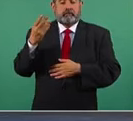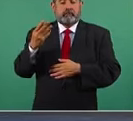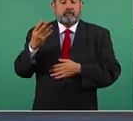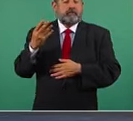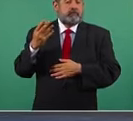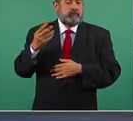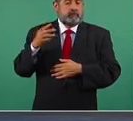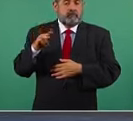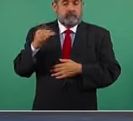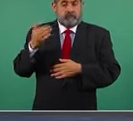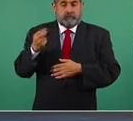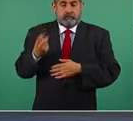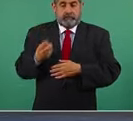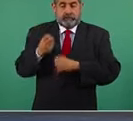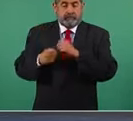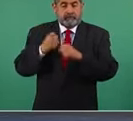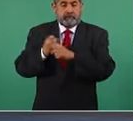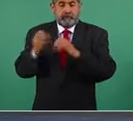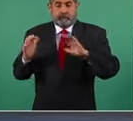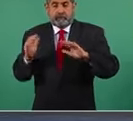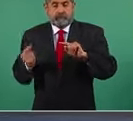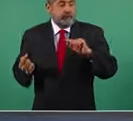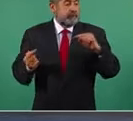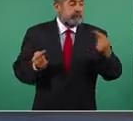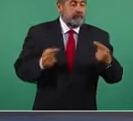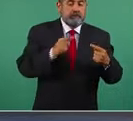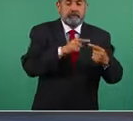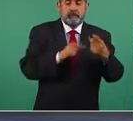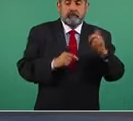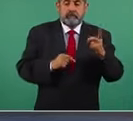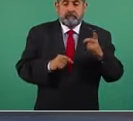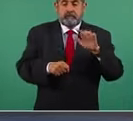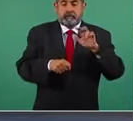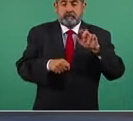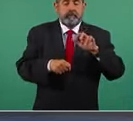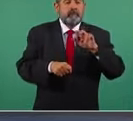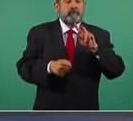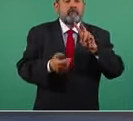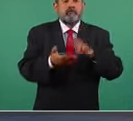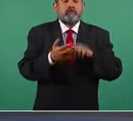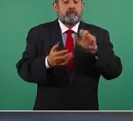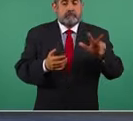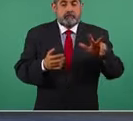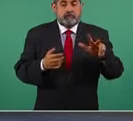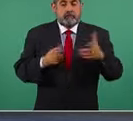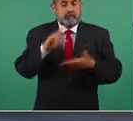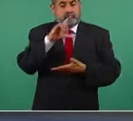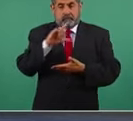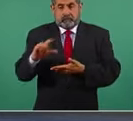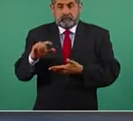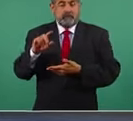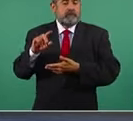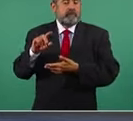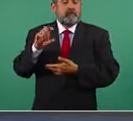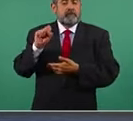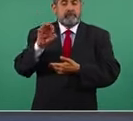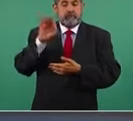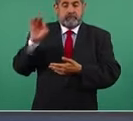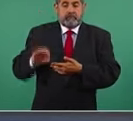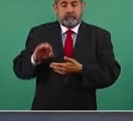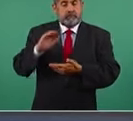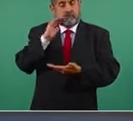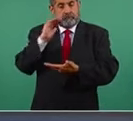en mayo de este año comparado con diciembre de 2018, es decir, la baja del 60% en lo que